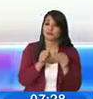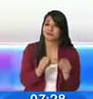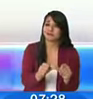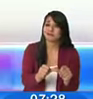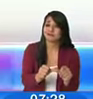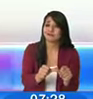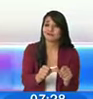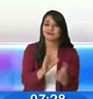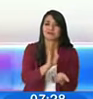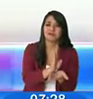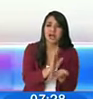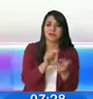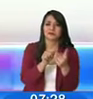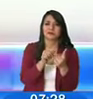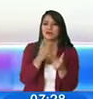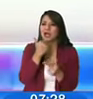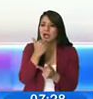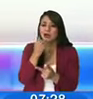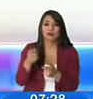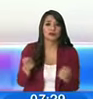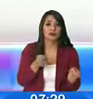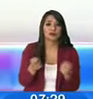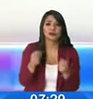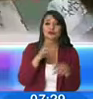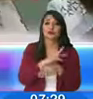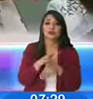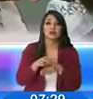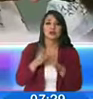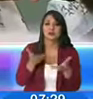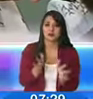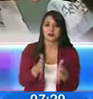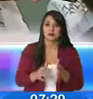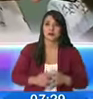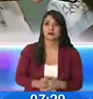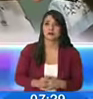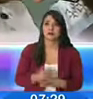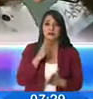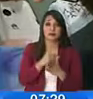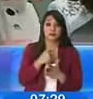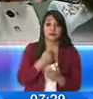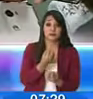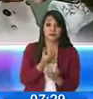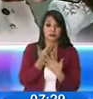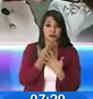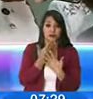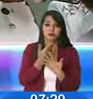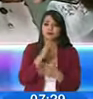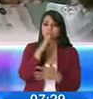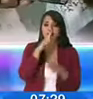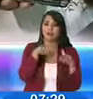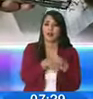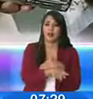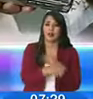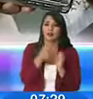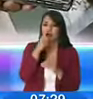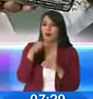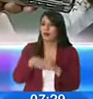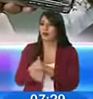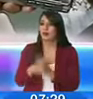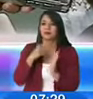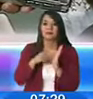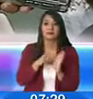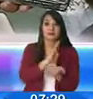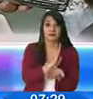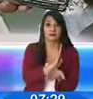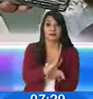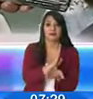de los organismos financieros controlados por dicha superintendencia. Si ustedes me permiten, se metía la mano donde pueda. El IES, por